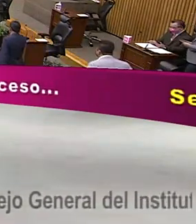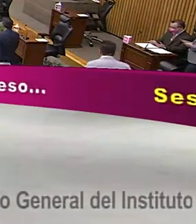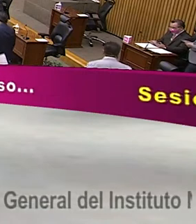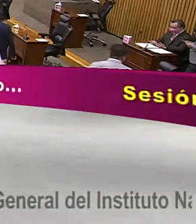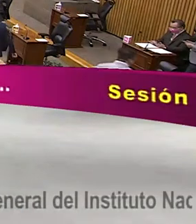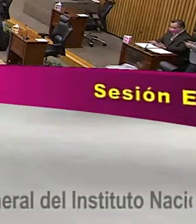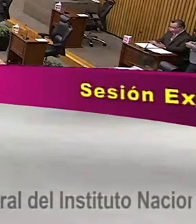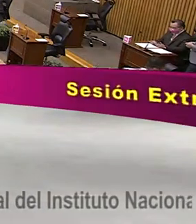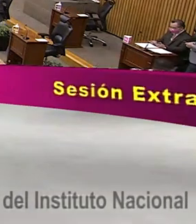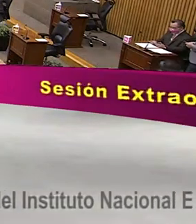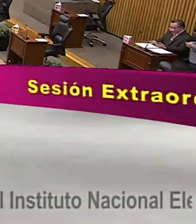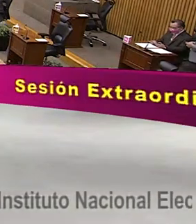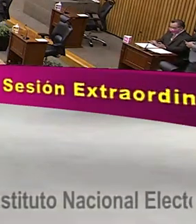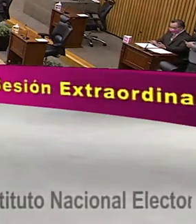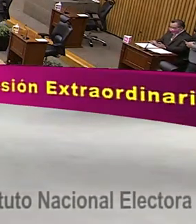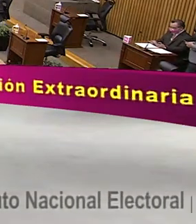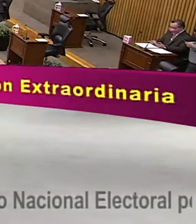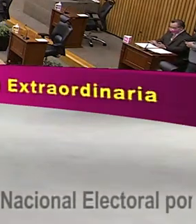ah